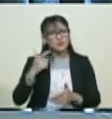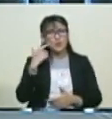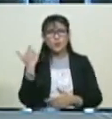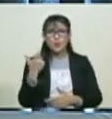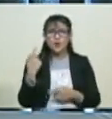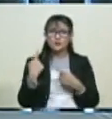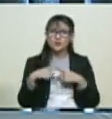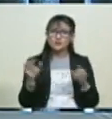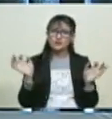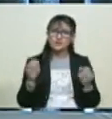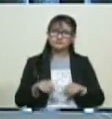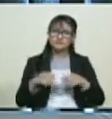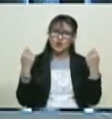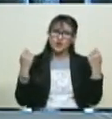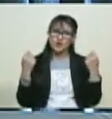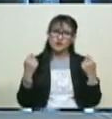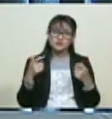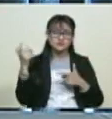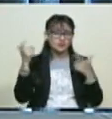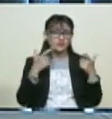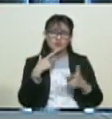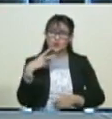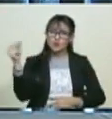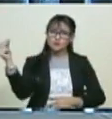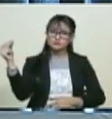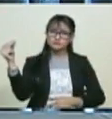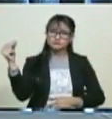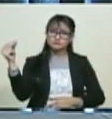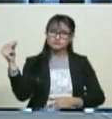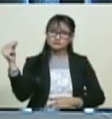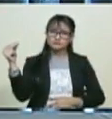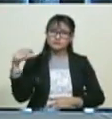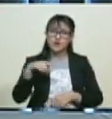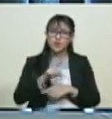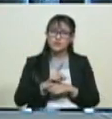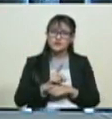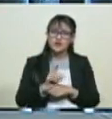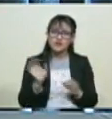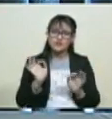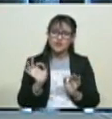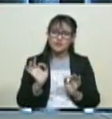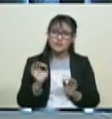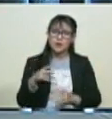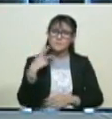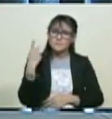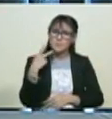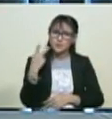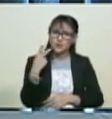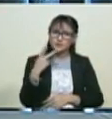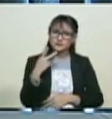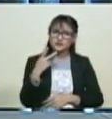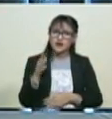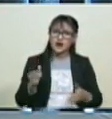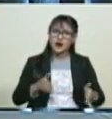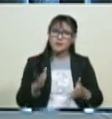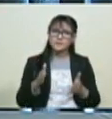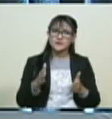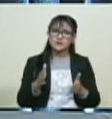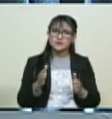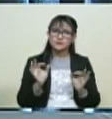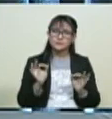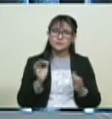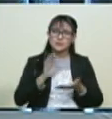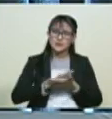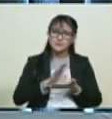otra ruptura como delante ella dijo no el camino de la palabra de la política el camino el protagonismo